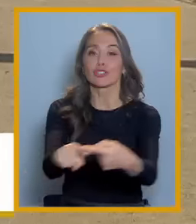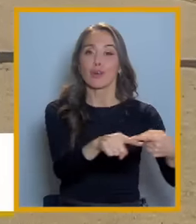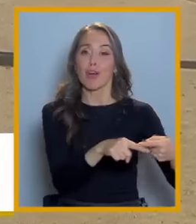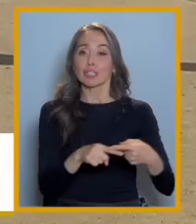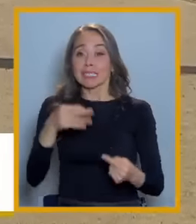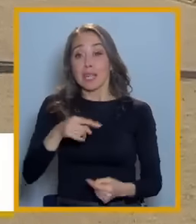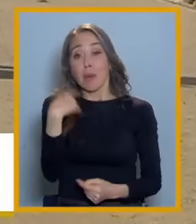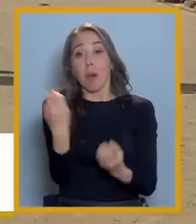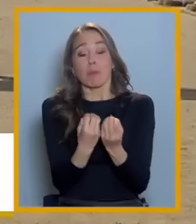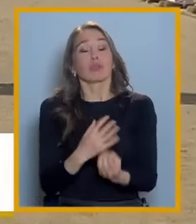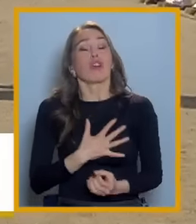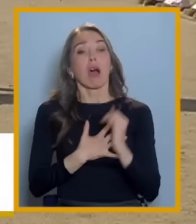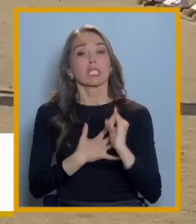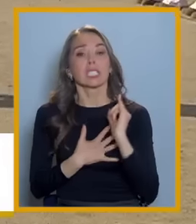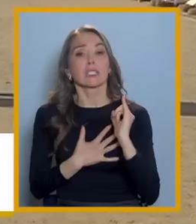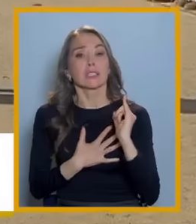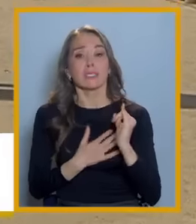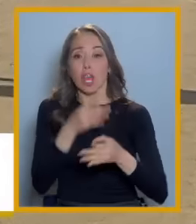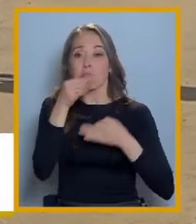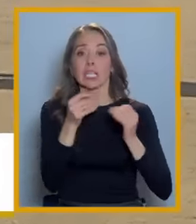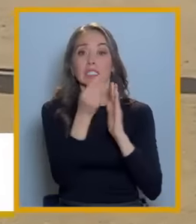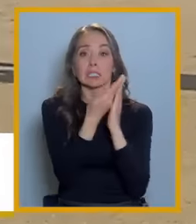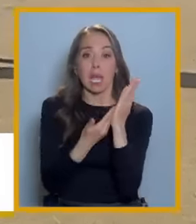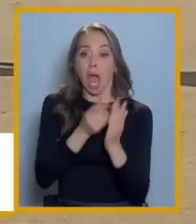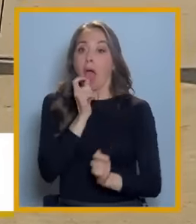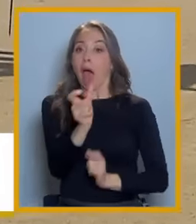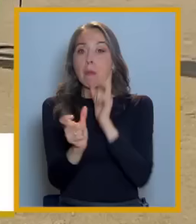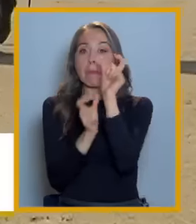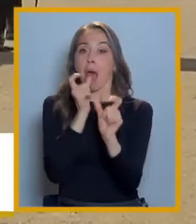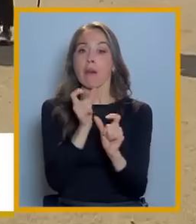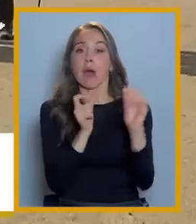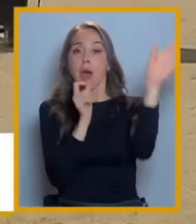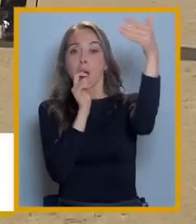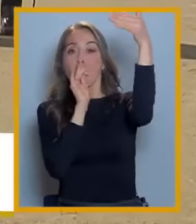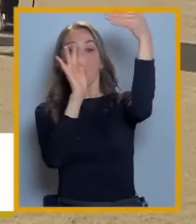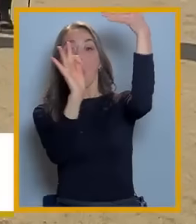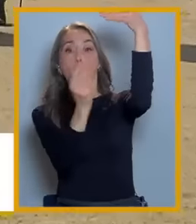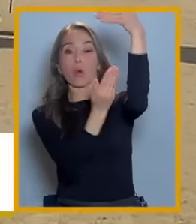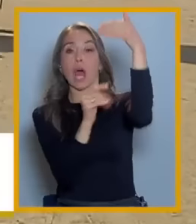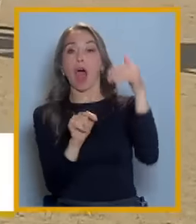día seguramente a muchos le hace sentido lo que dice este juramento a la bandera, que ahora tendrá